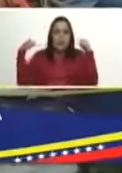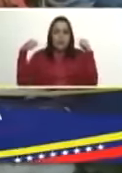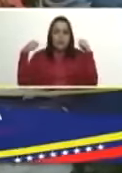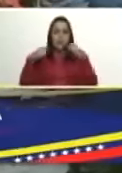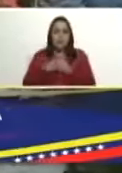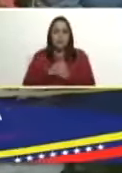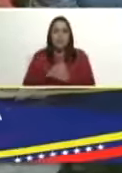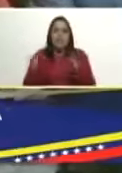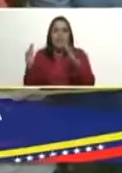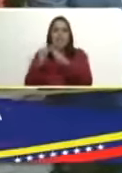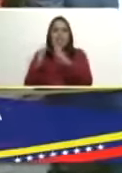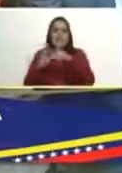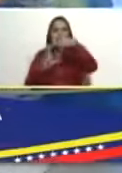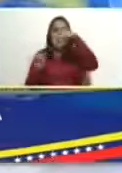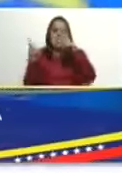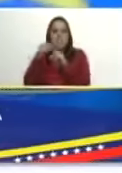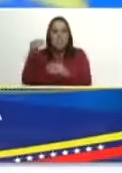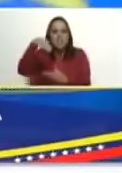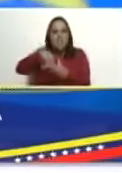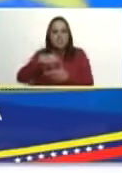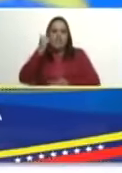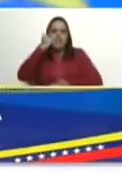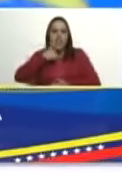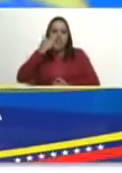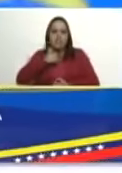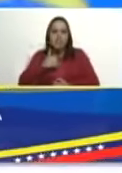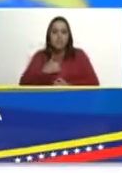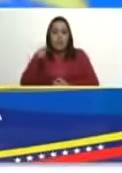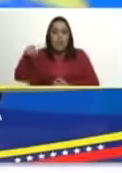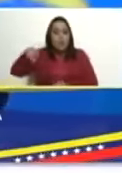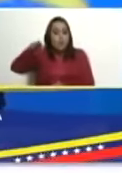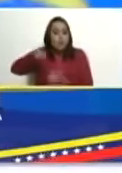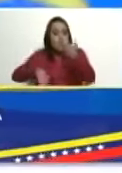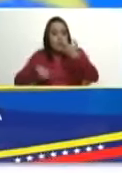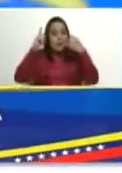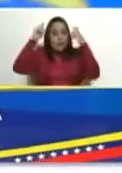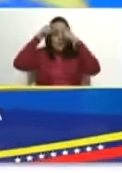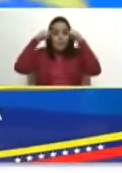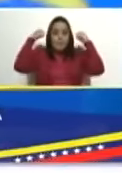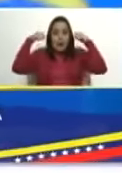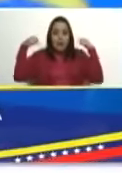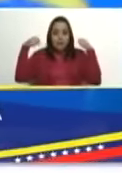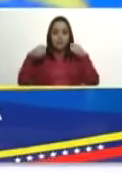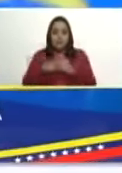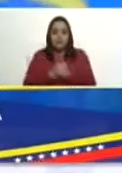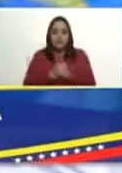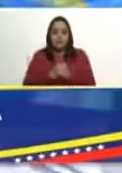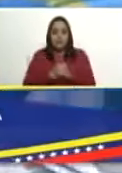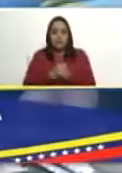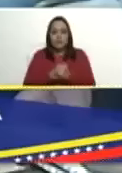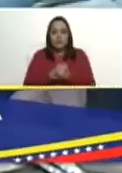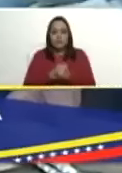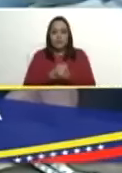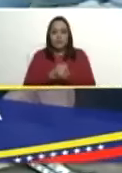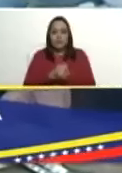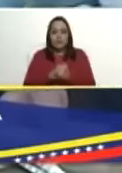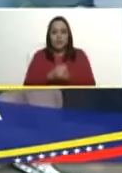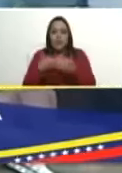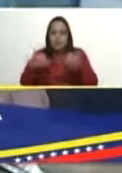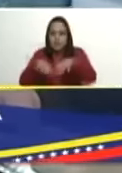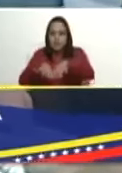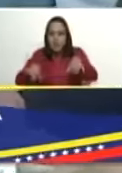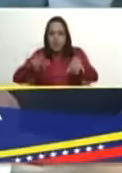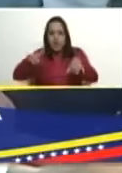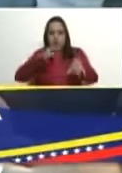Valencia. En esta última, ya separándose de la Gran Colombia, es